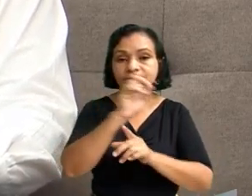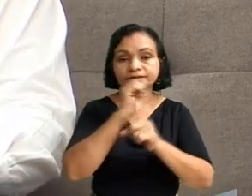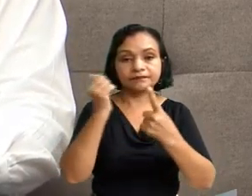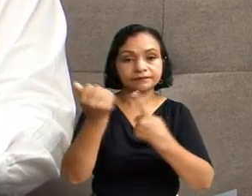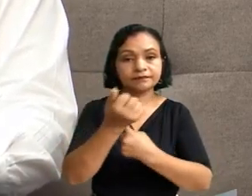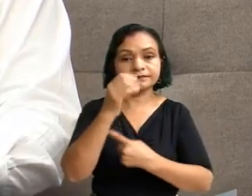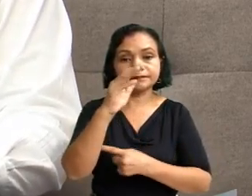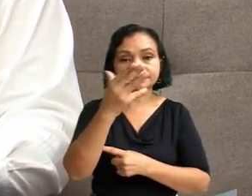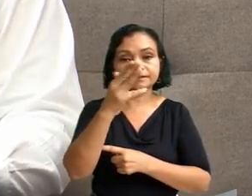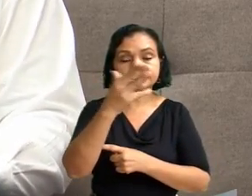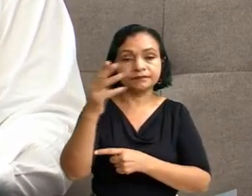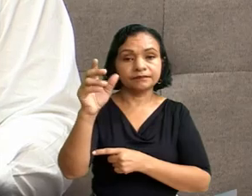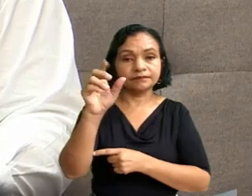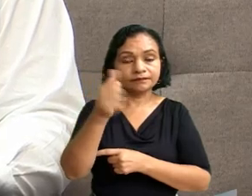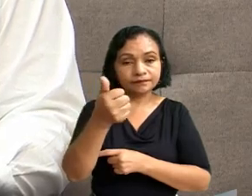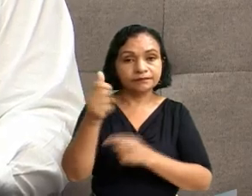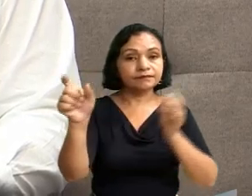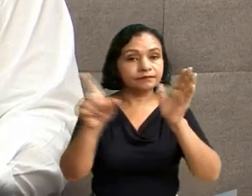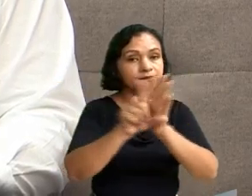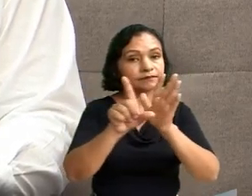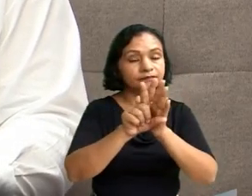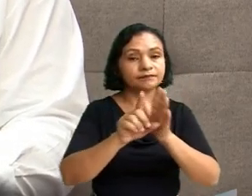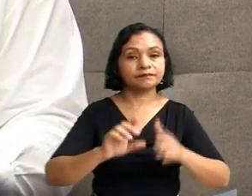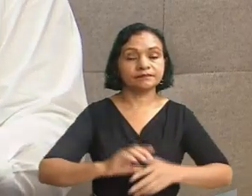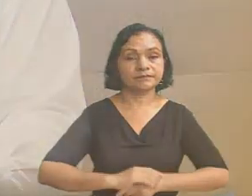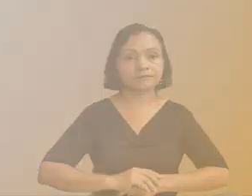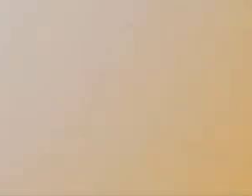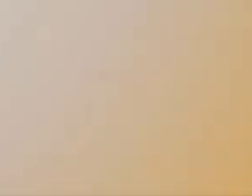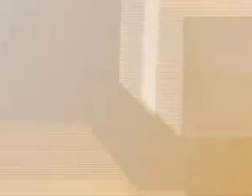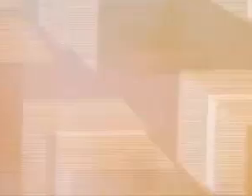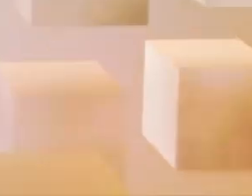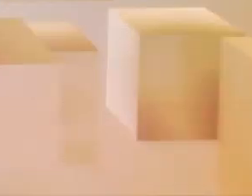996 ley de amnistía ya volvemos